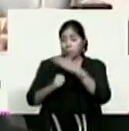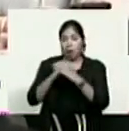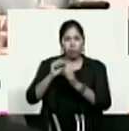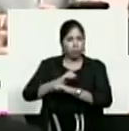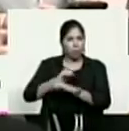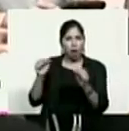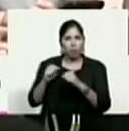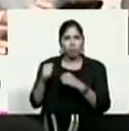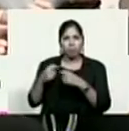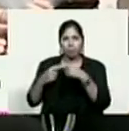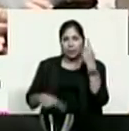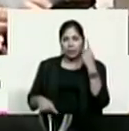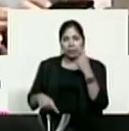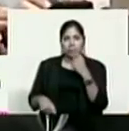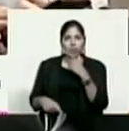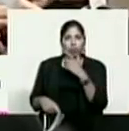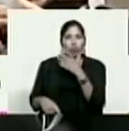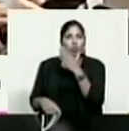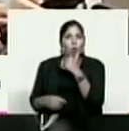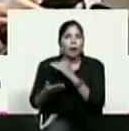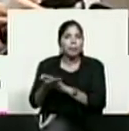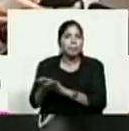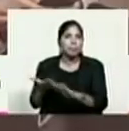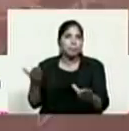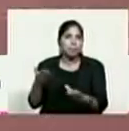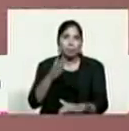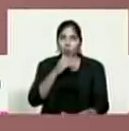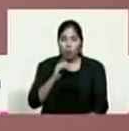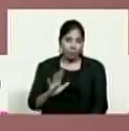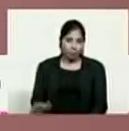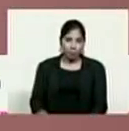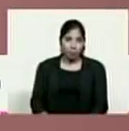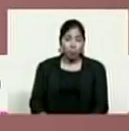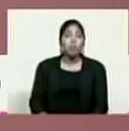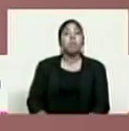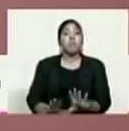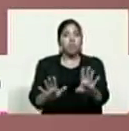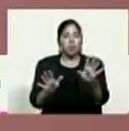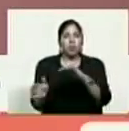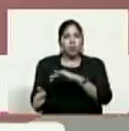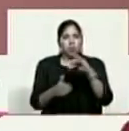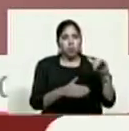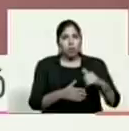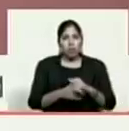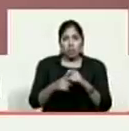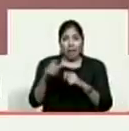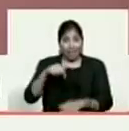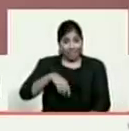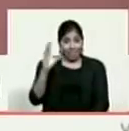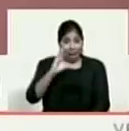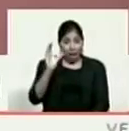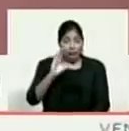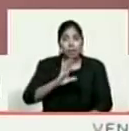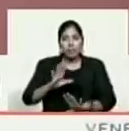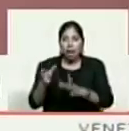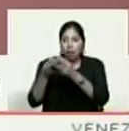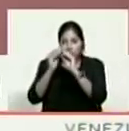Cuando se había logrado restituir el servicio de electricidad en la ciudad de Caracas,